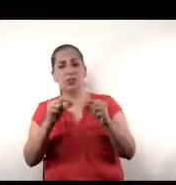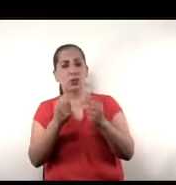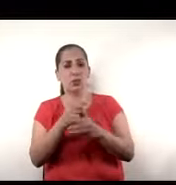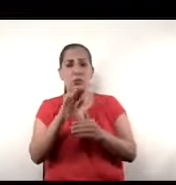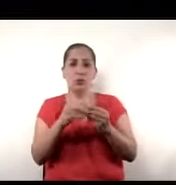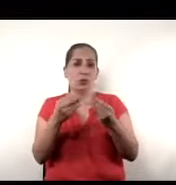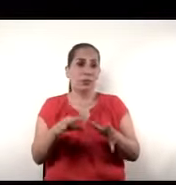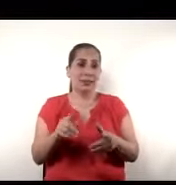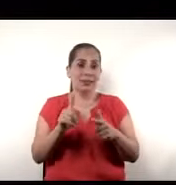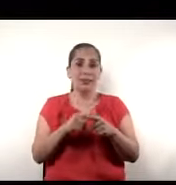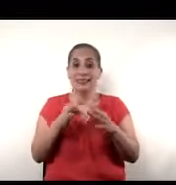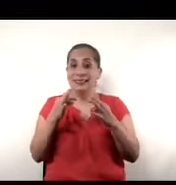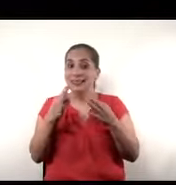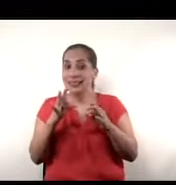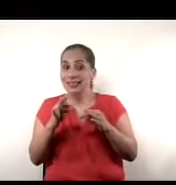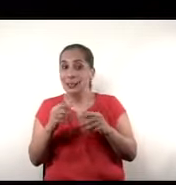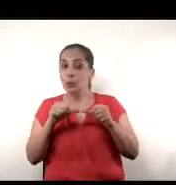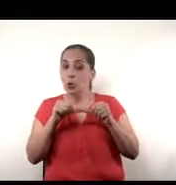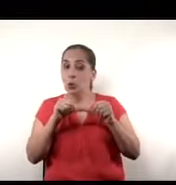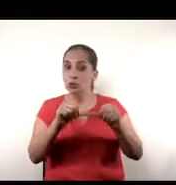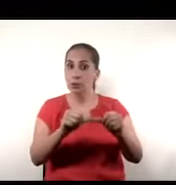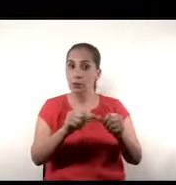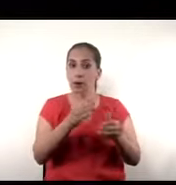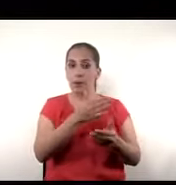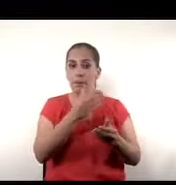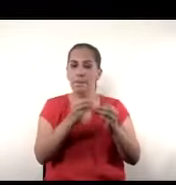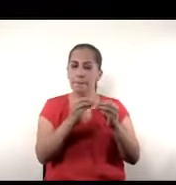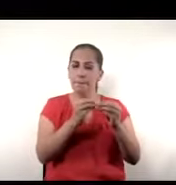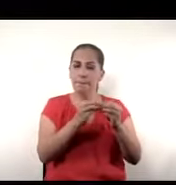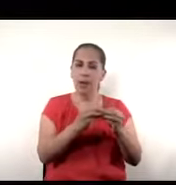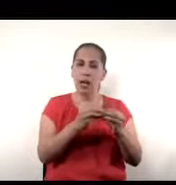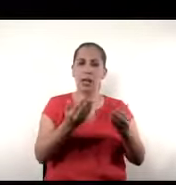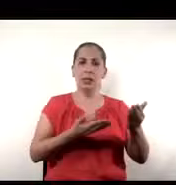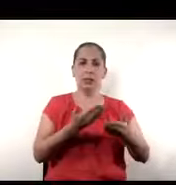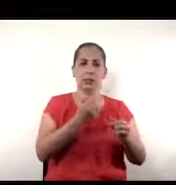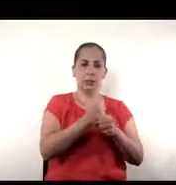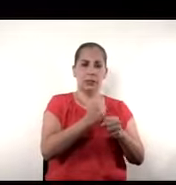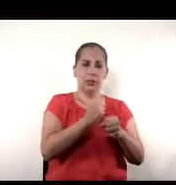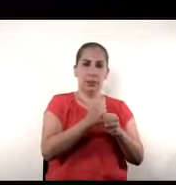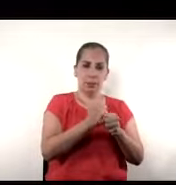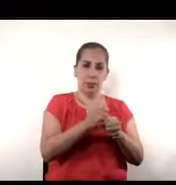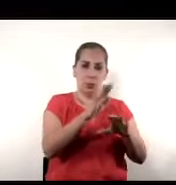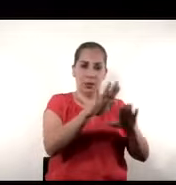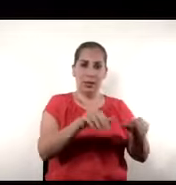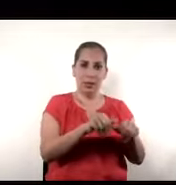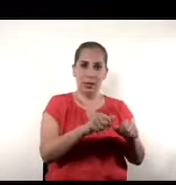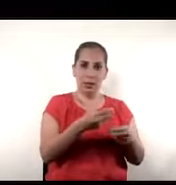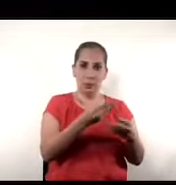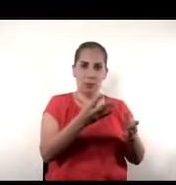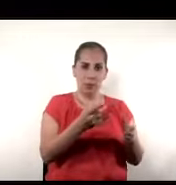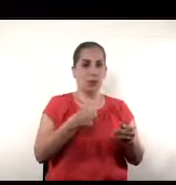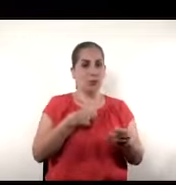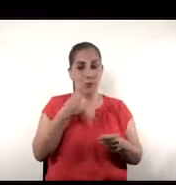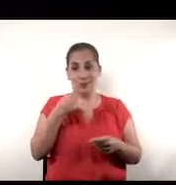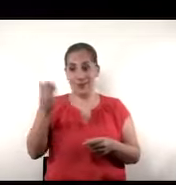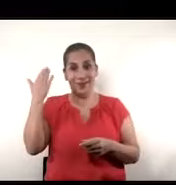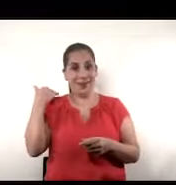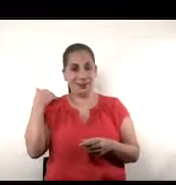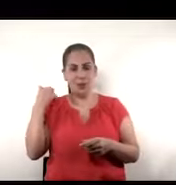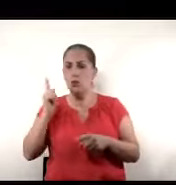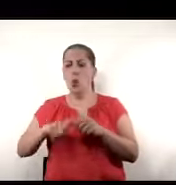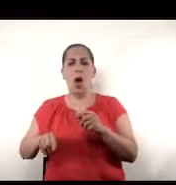cantidad de los empleos en el sector público, como ya dije anteriormente. No hay un problema de sobrepoblación,